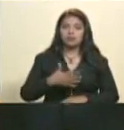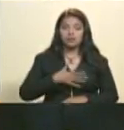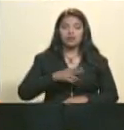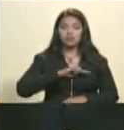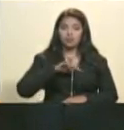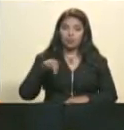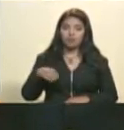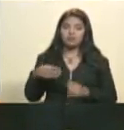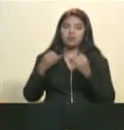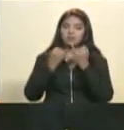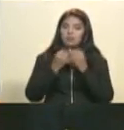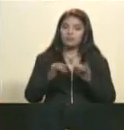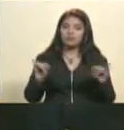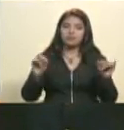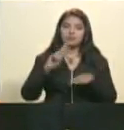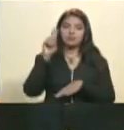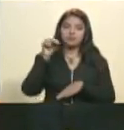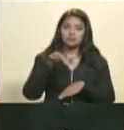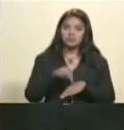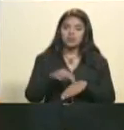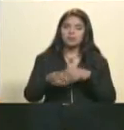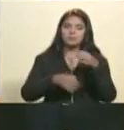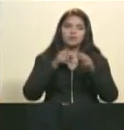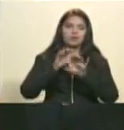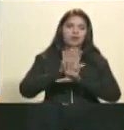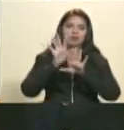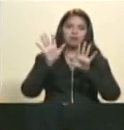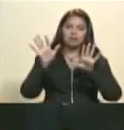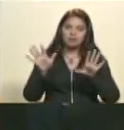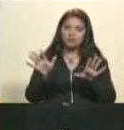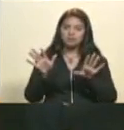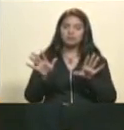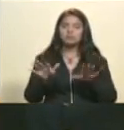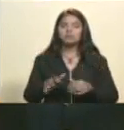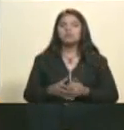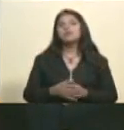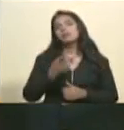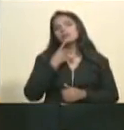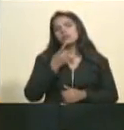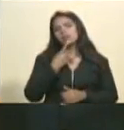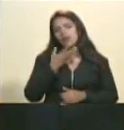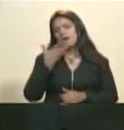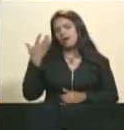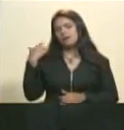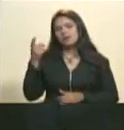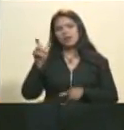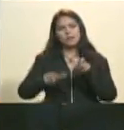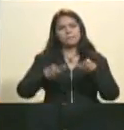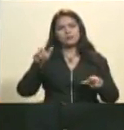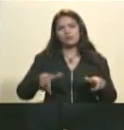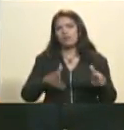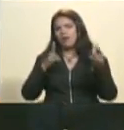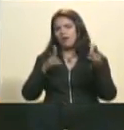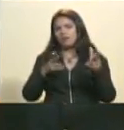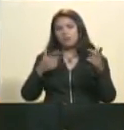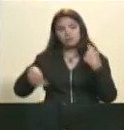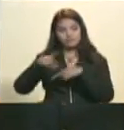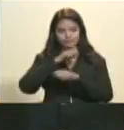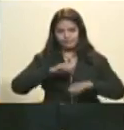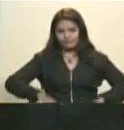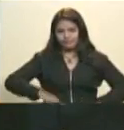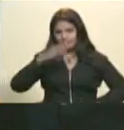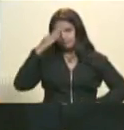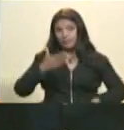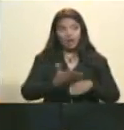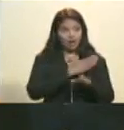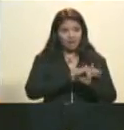independencia nacional. Fijando posición, comentaba con mis compañeros de armas, antes de ingresar a